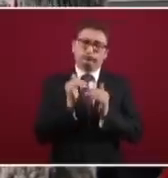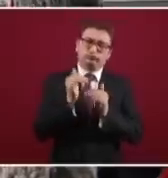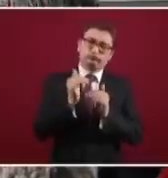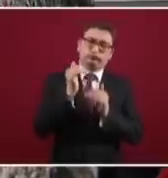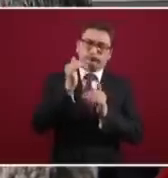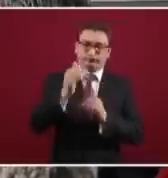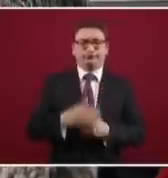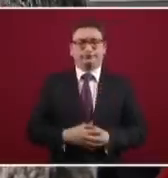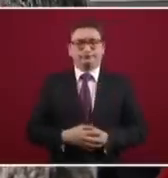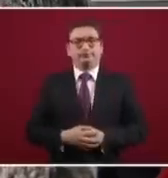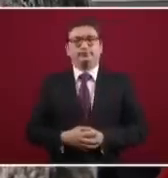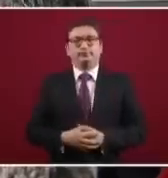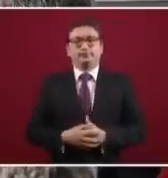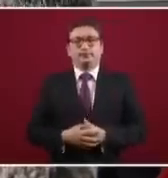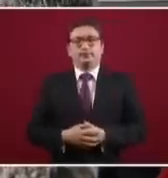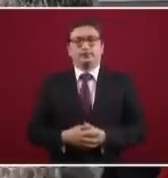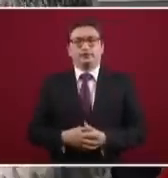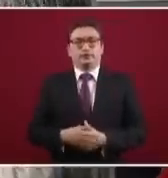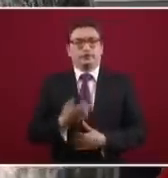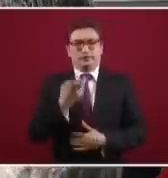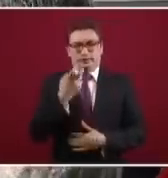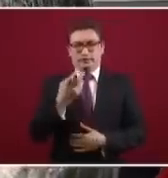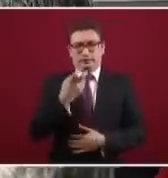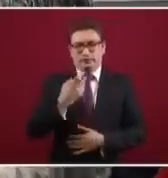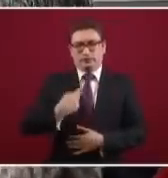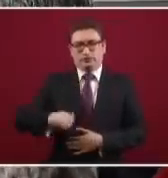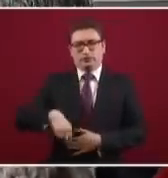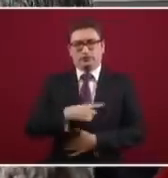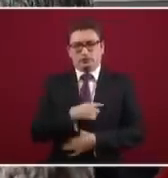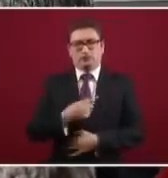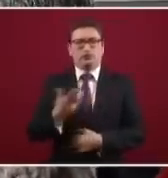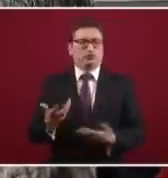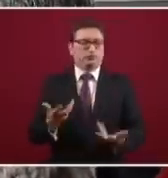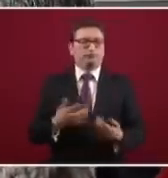acuerdo a la inflación. Es algo que estamos ahora